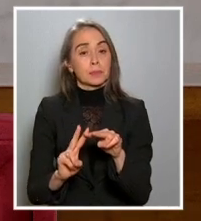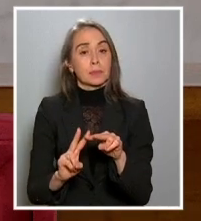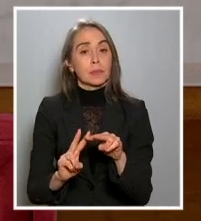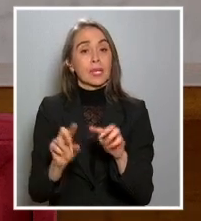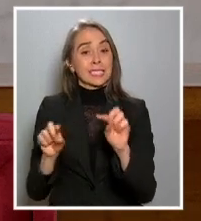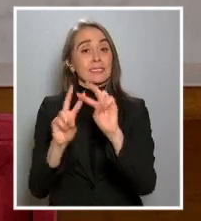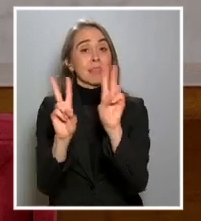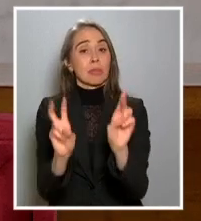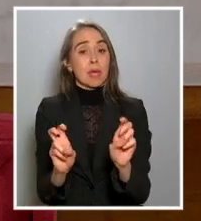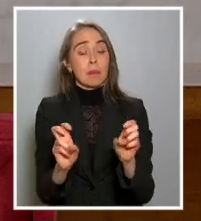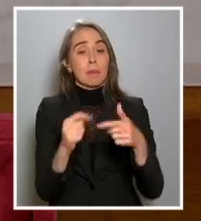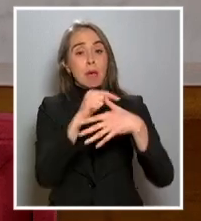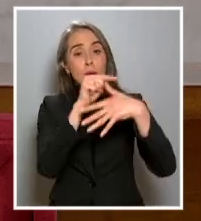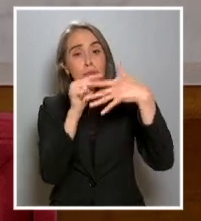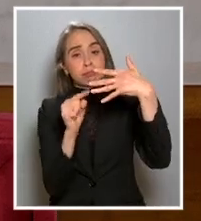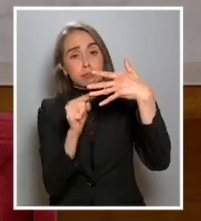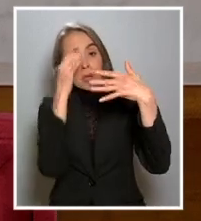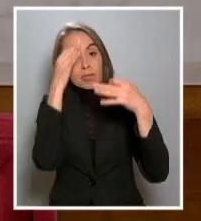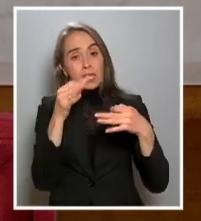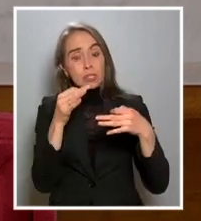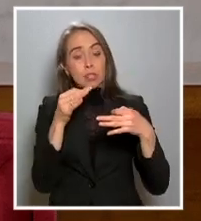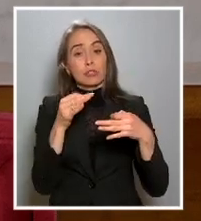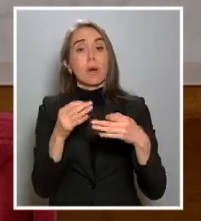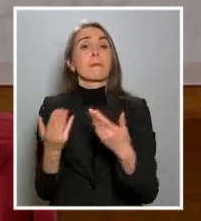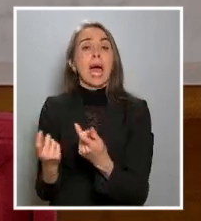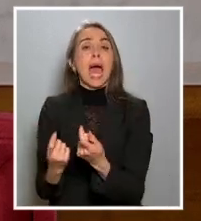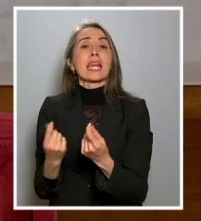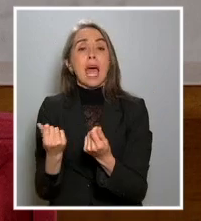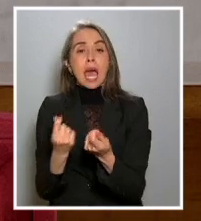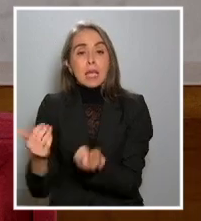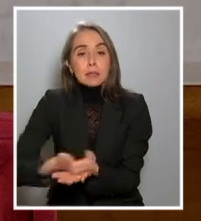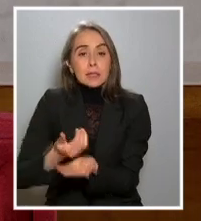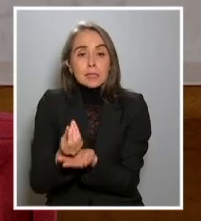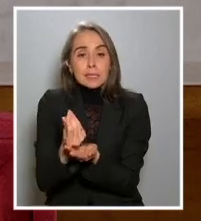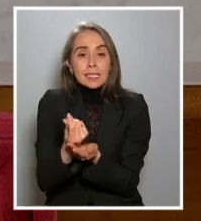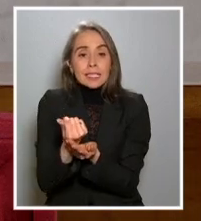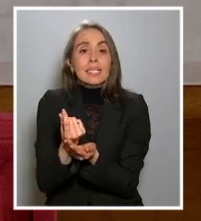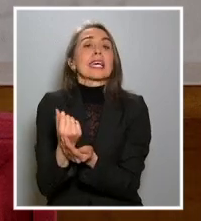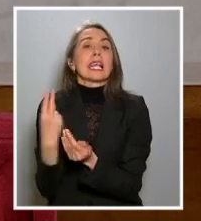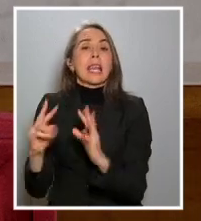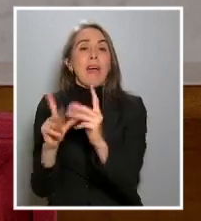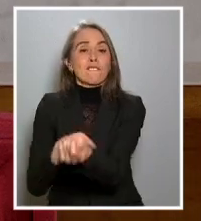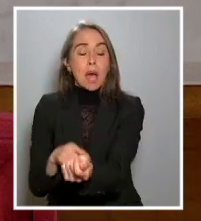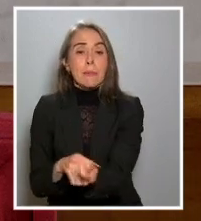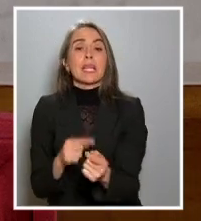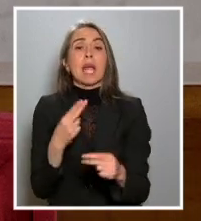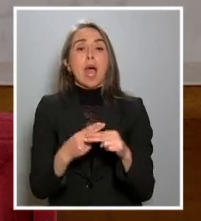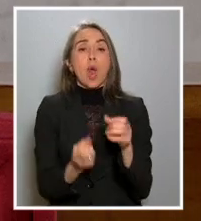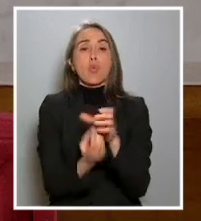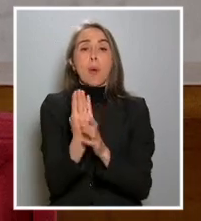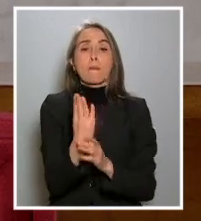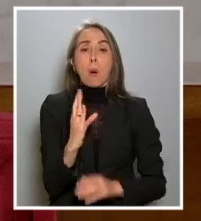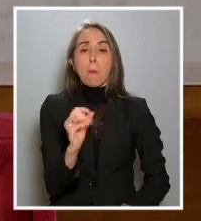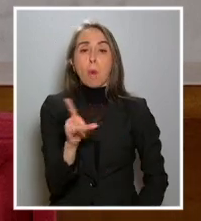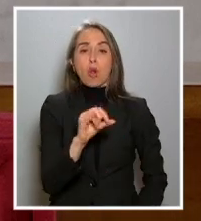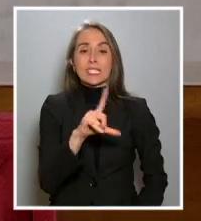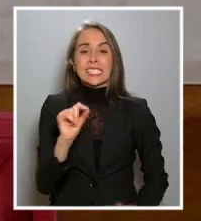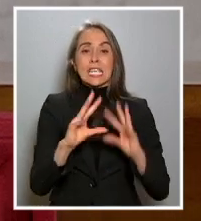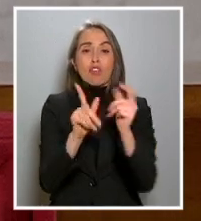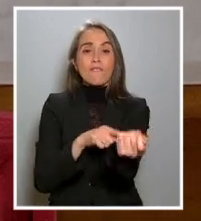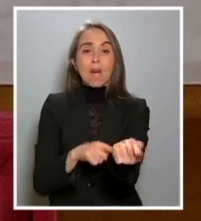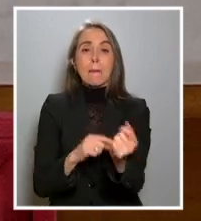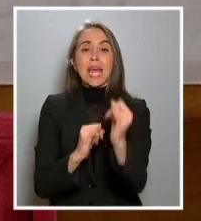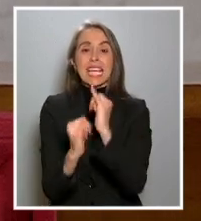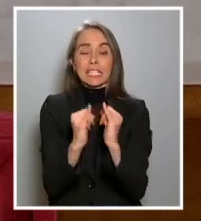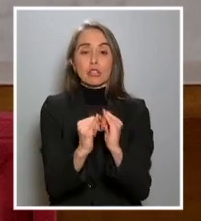esto una serie de medidas que impactan directamente a la economía de los hogares, como por ejemplo el bolsillo familiar electrónico, con el cual apoyamos